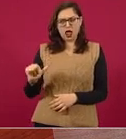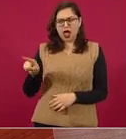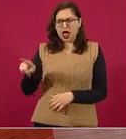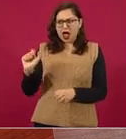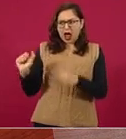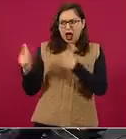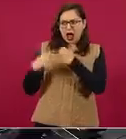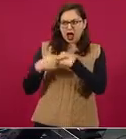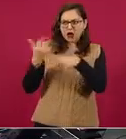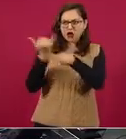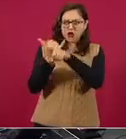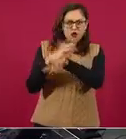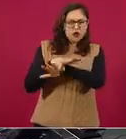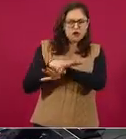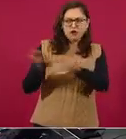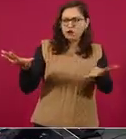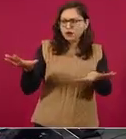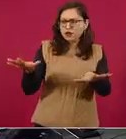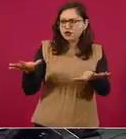No creo, ¿eh?